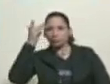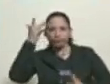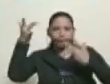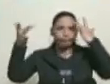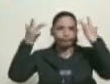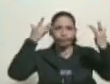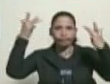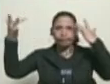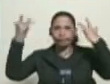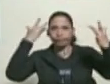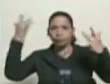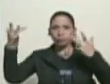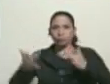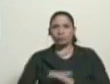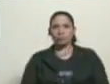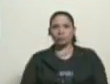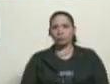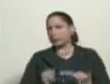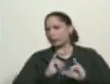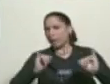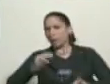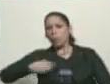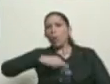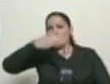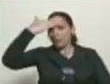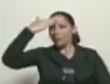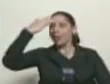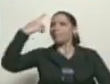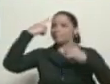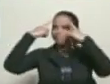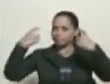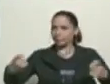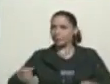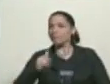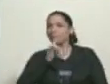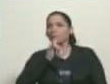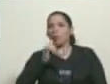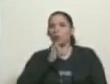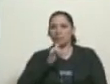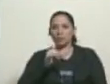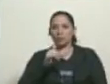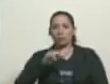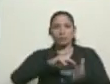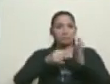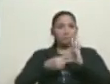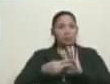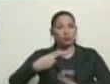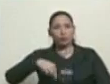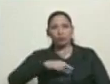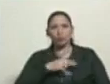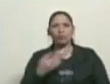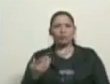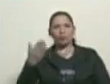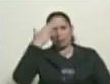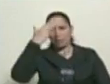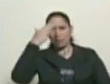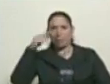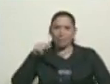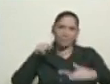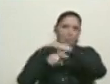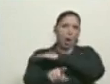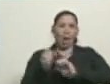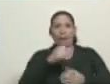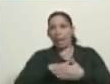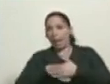inteligencia. Ya manejábamos suficiente información. Sin embargo, irrumpieron en esta